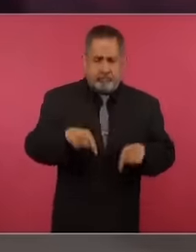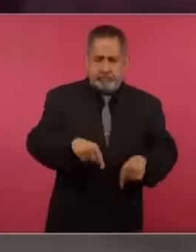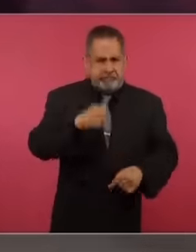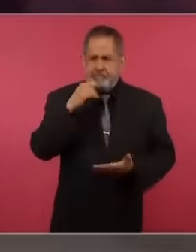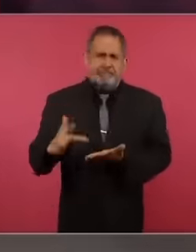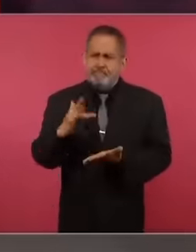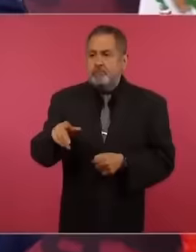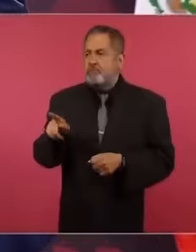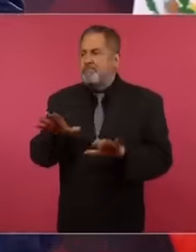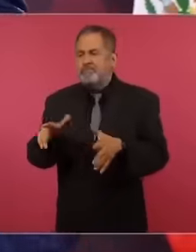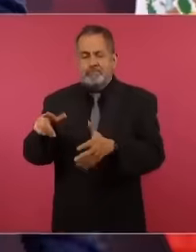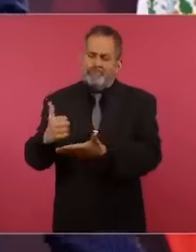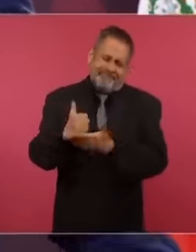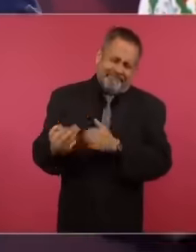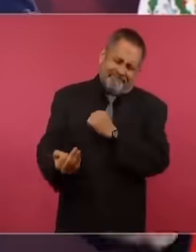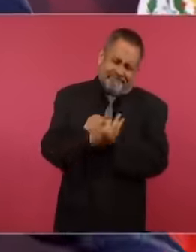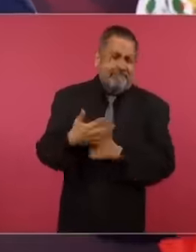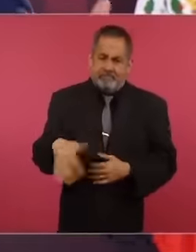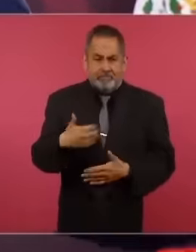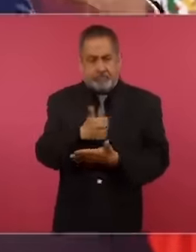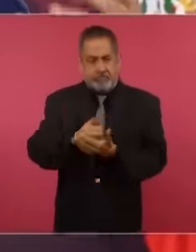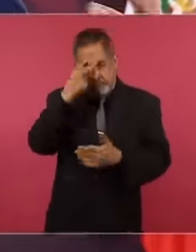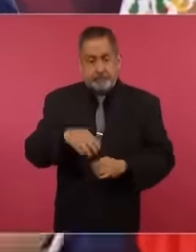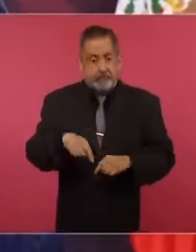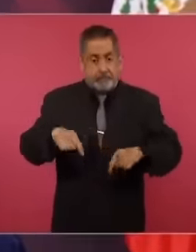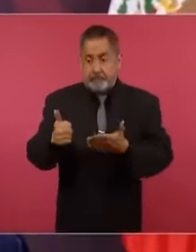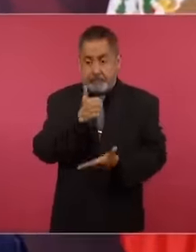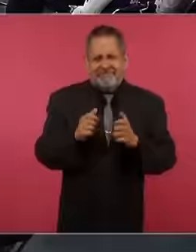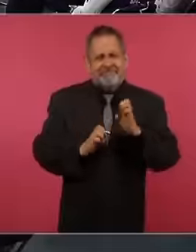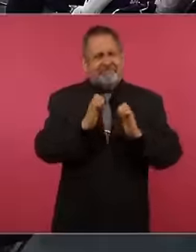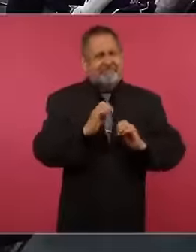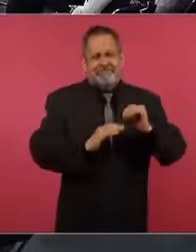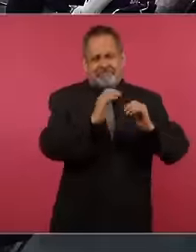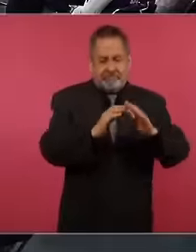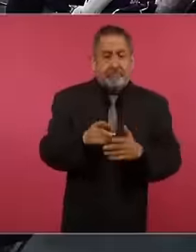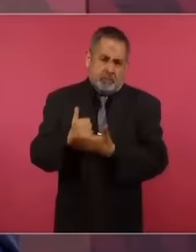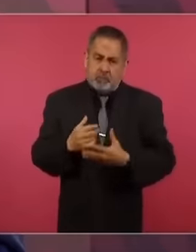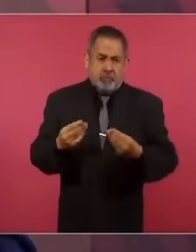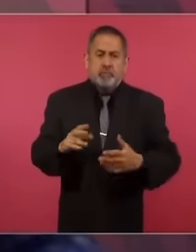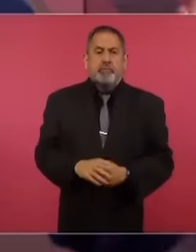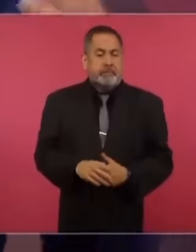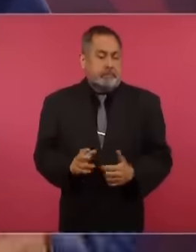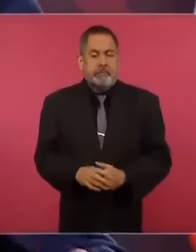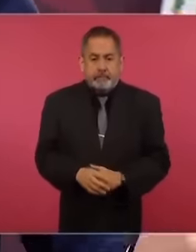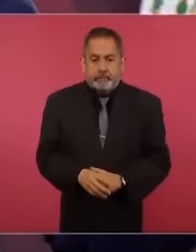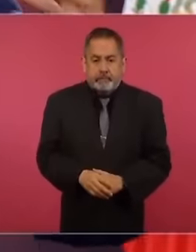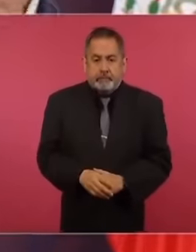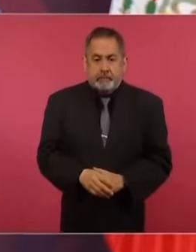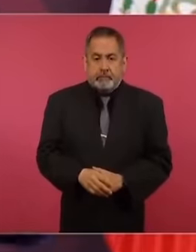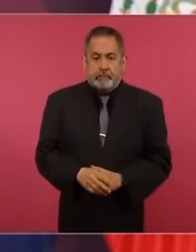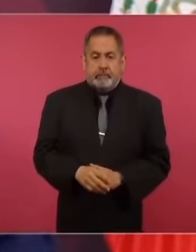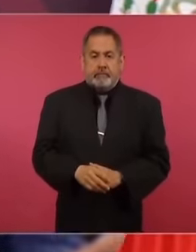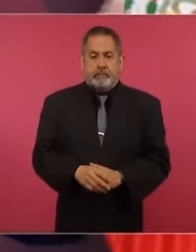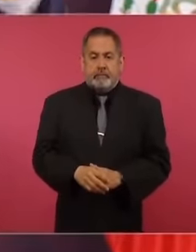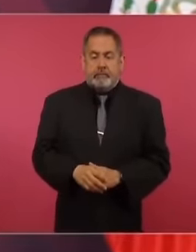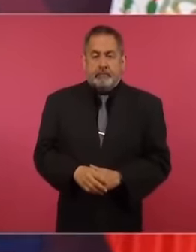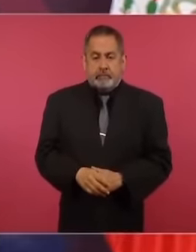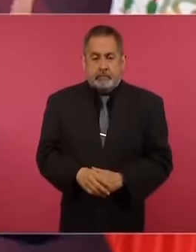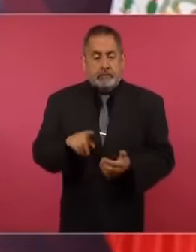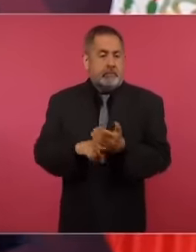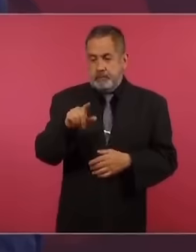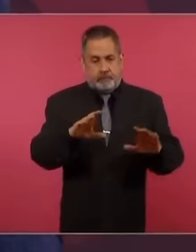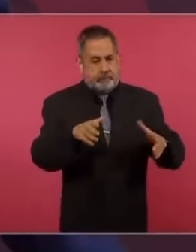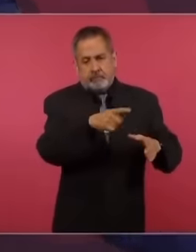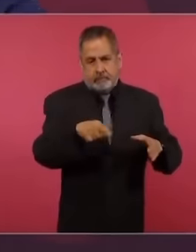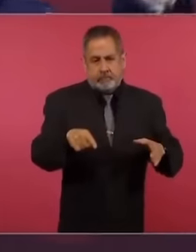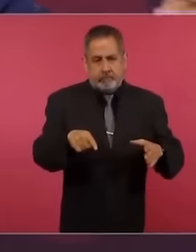apoyado, siempre, siempre, siempre, porque la Ciudad de México está llena de pueblos, la mitad es rural, pero con la política